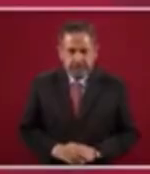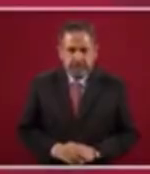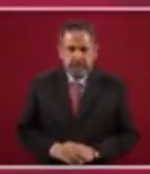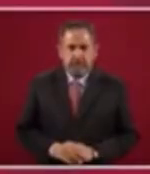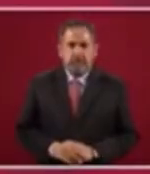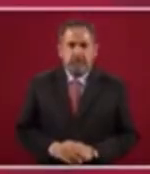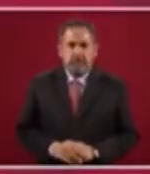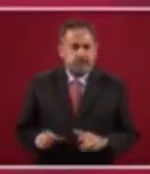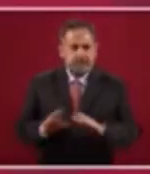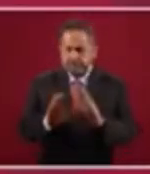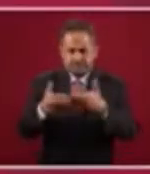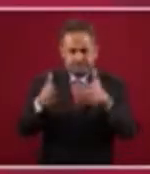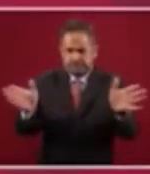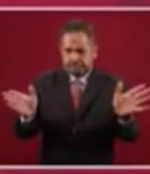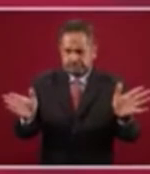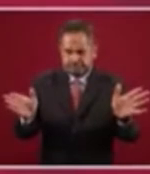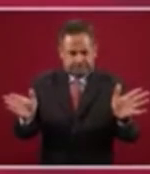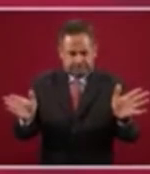es dominio público